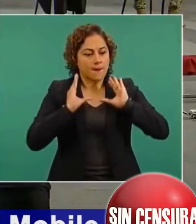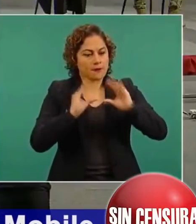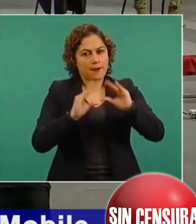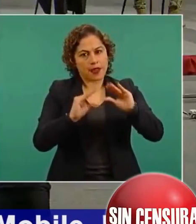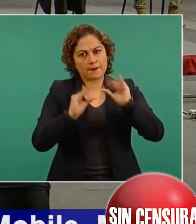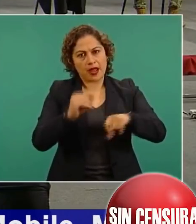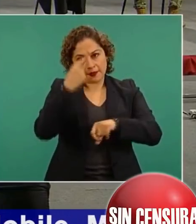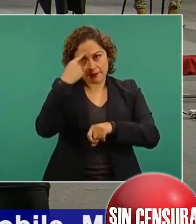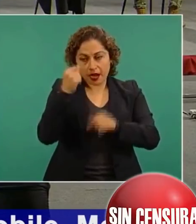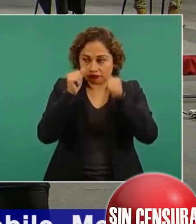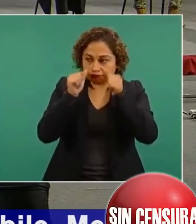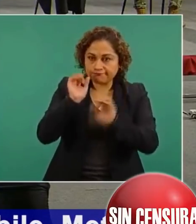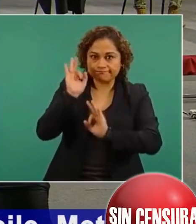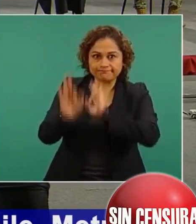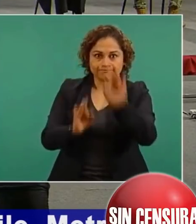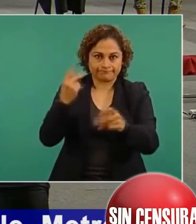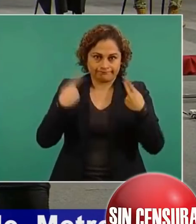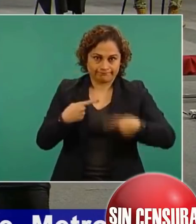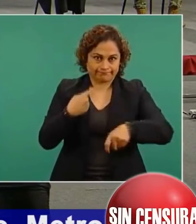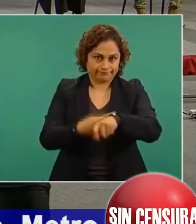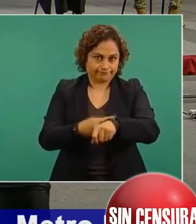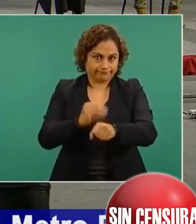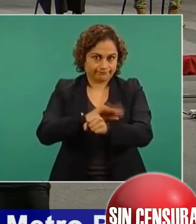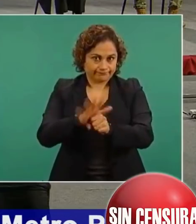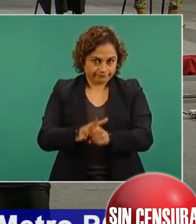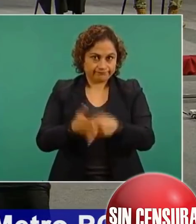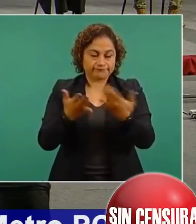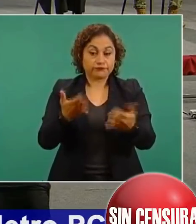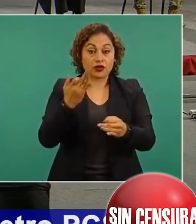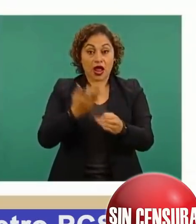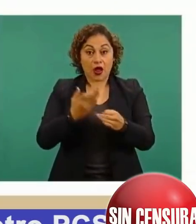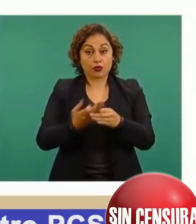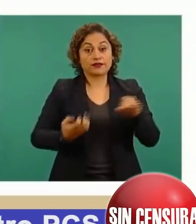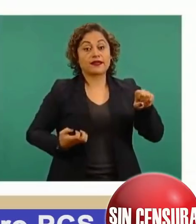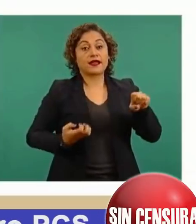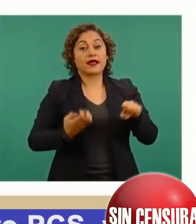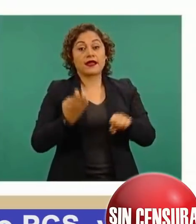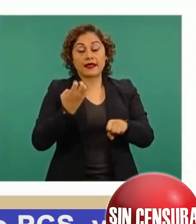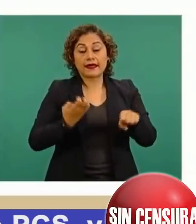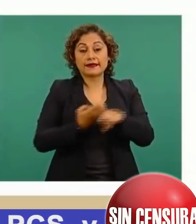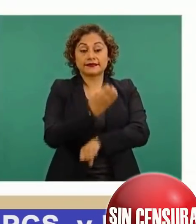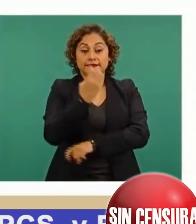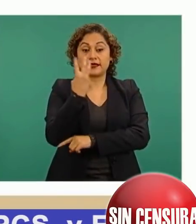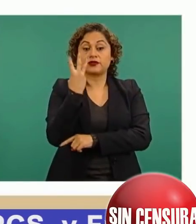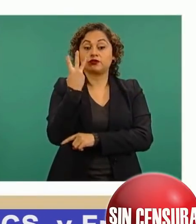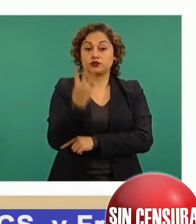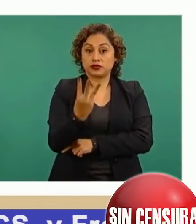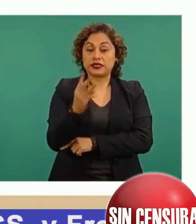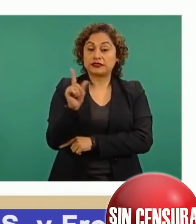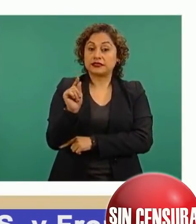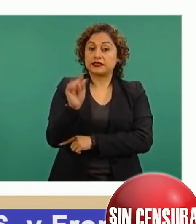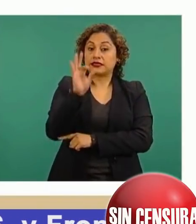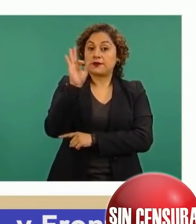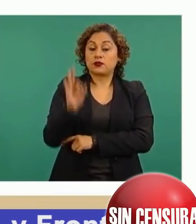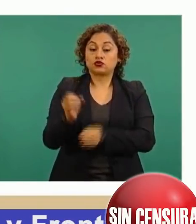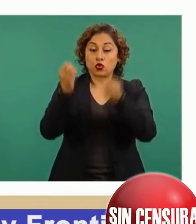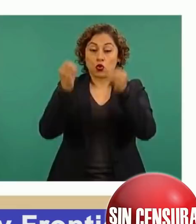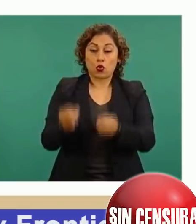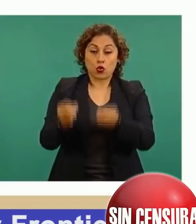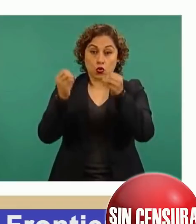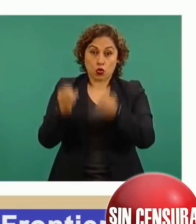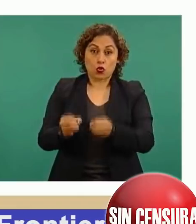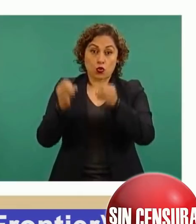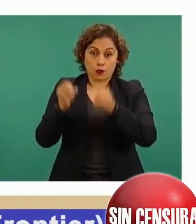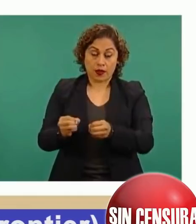esta epidemia. Y tenemos 3 entidades que tienen ocupaciones de más del 70% en sus camas